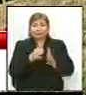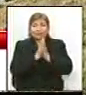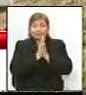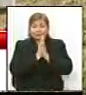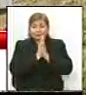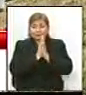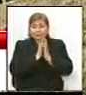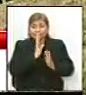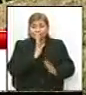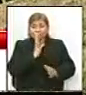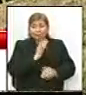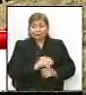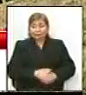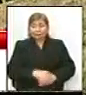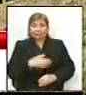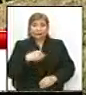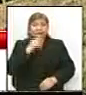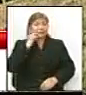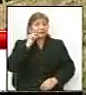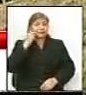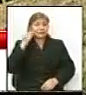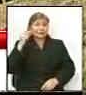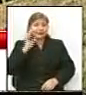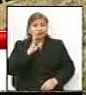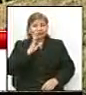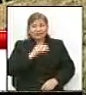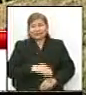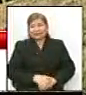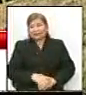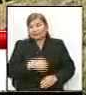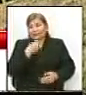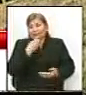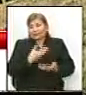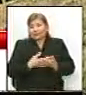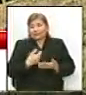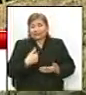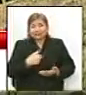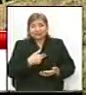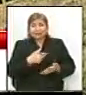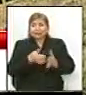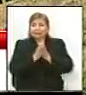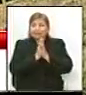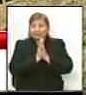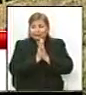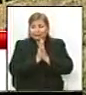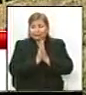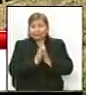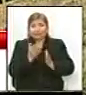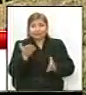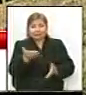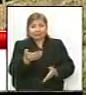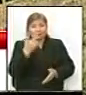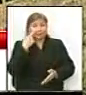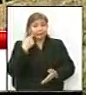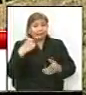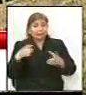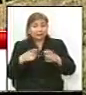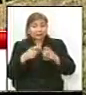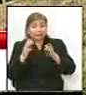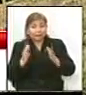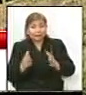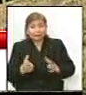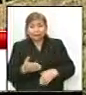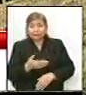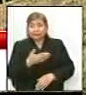ñuqaya nimaykusa kay kichwa rimay chanchikpi. Bueno, ñuqapa kay mañakuyni kay señor congresista,